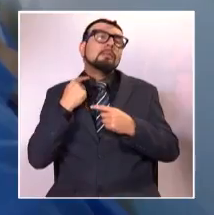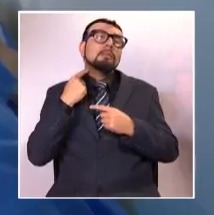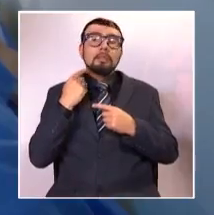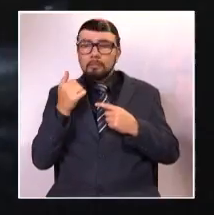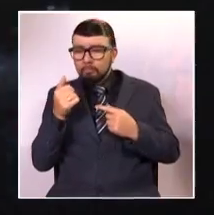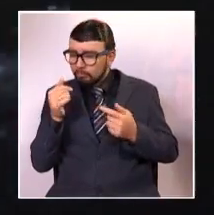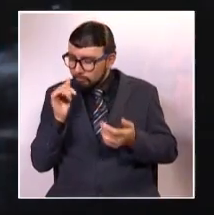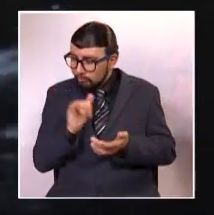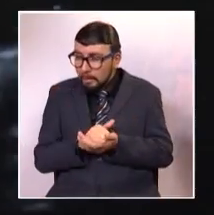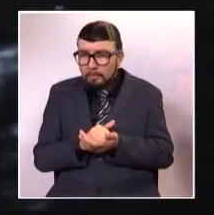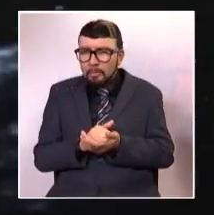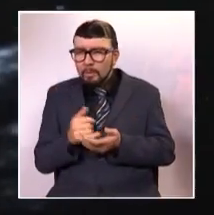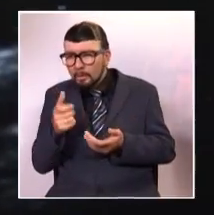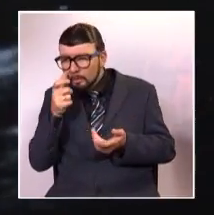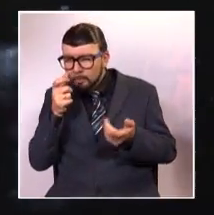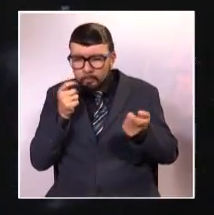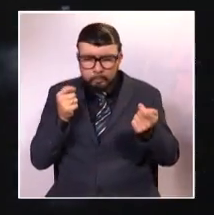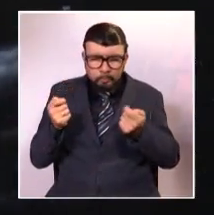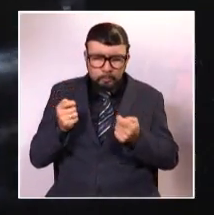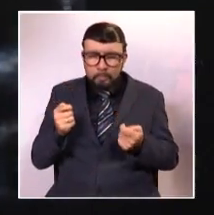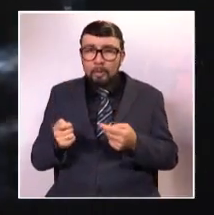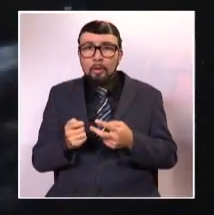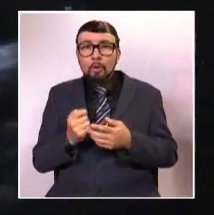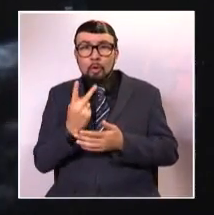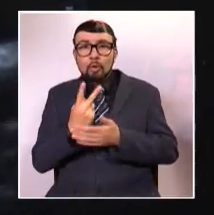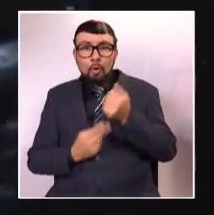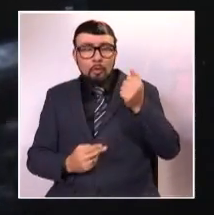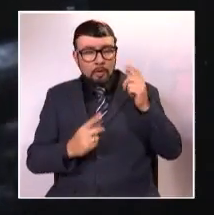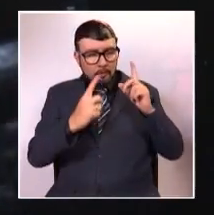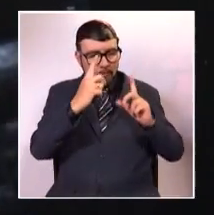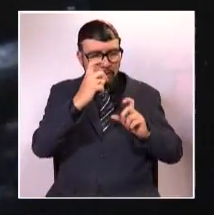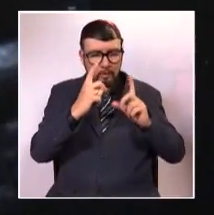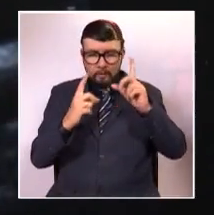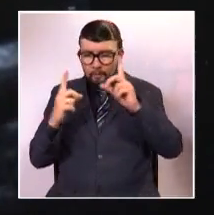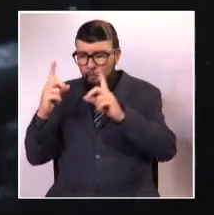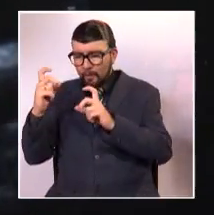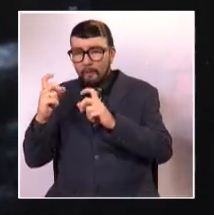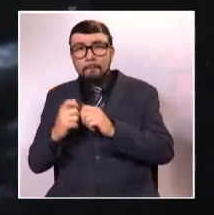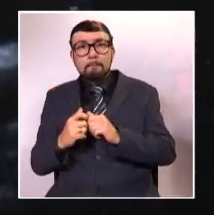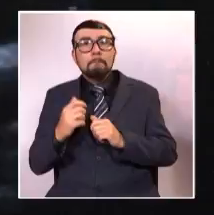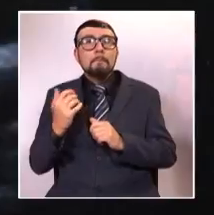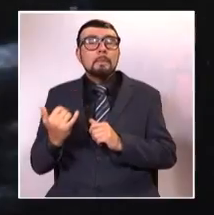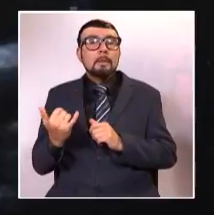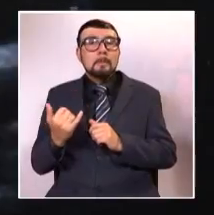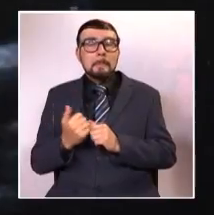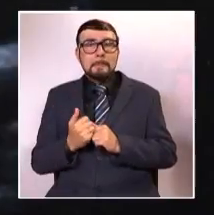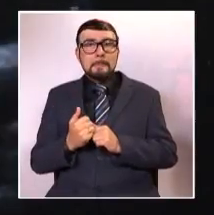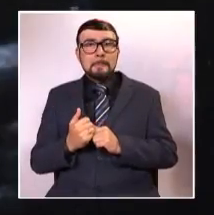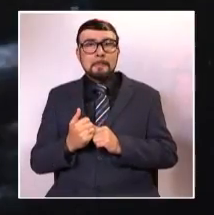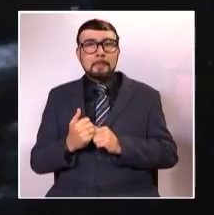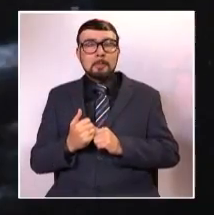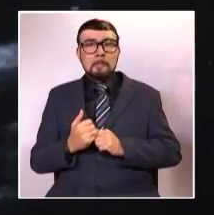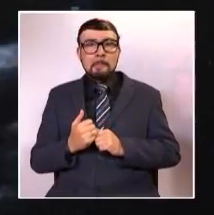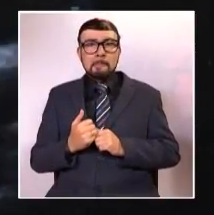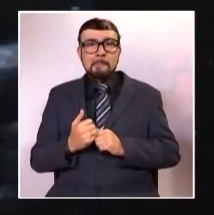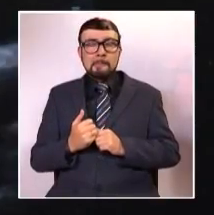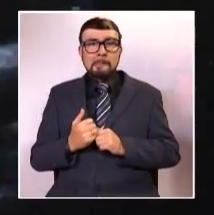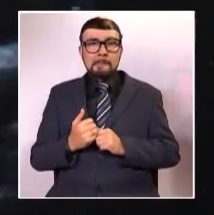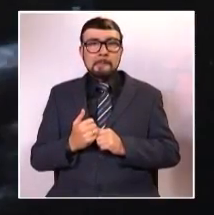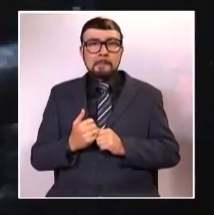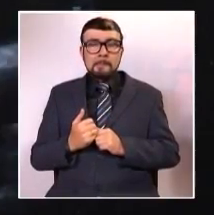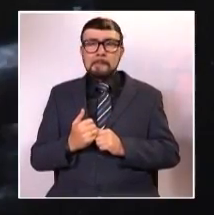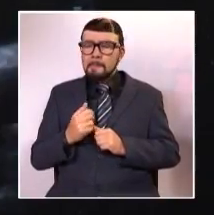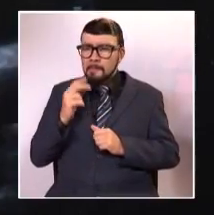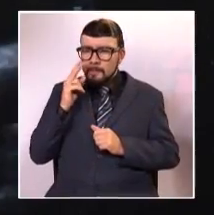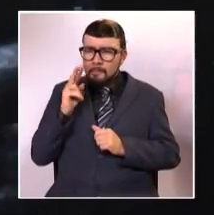lo mismo, vamos a hacer dos imágenes, una imagen en un corte transversal y otra en un corte longitudinal,